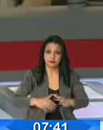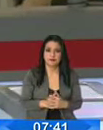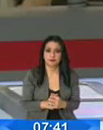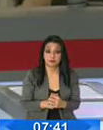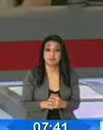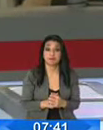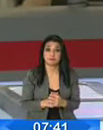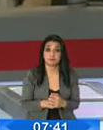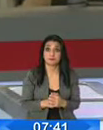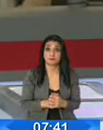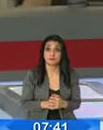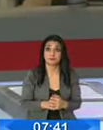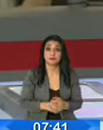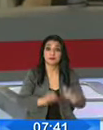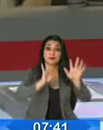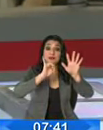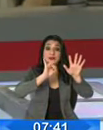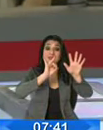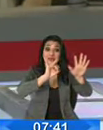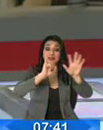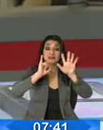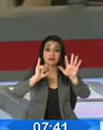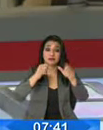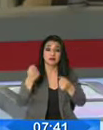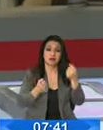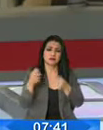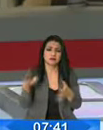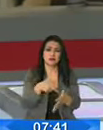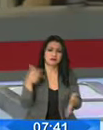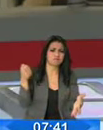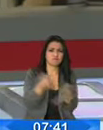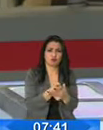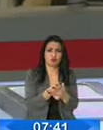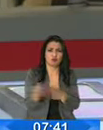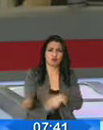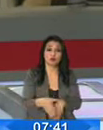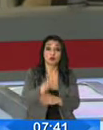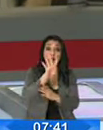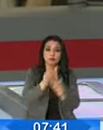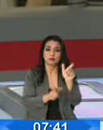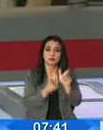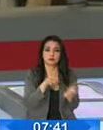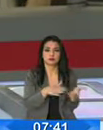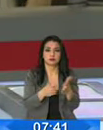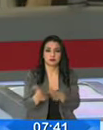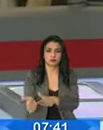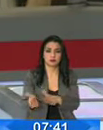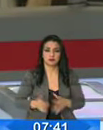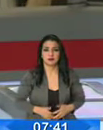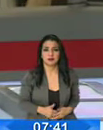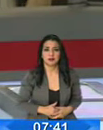bien, 76 accidentes de tránsito, dejando como resultado 4 personas fallecidas.